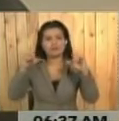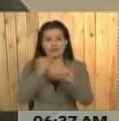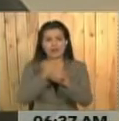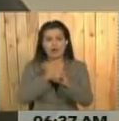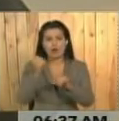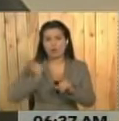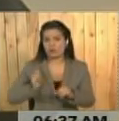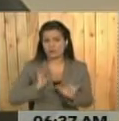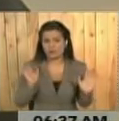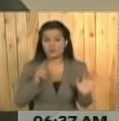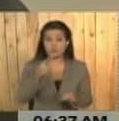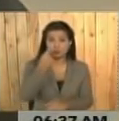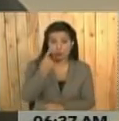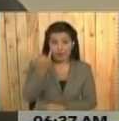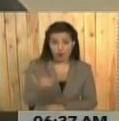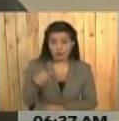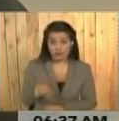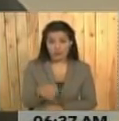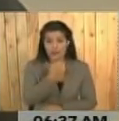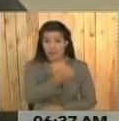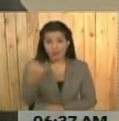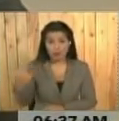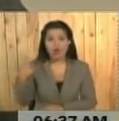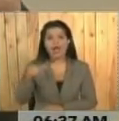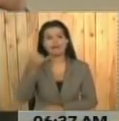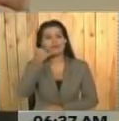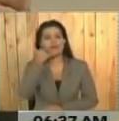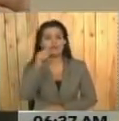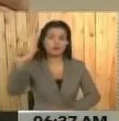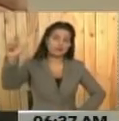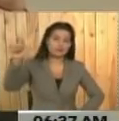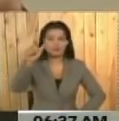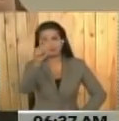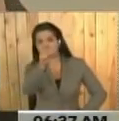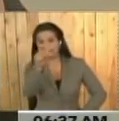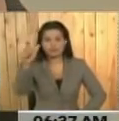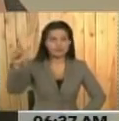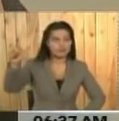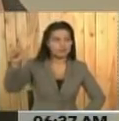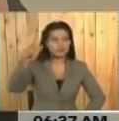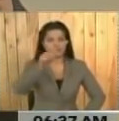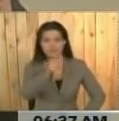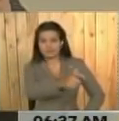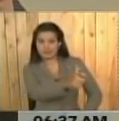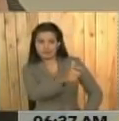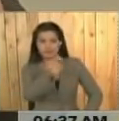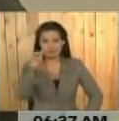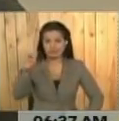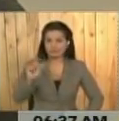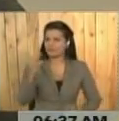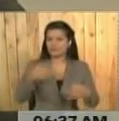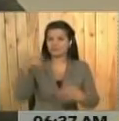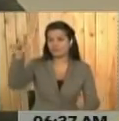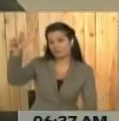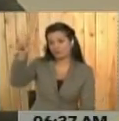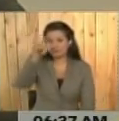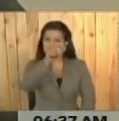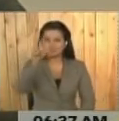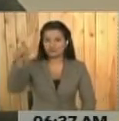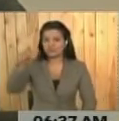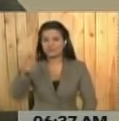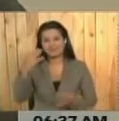Tú ves que que cada uno de ellos anda con un teléfono en la mano posando haciendo cómo se llama esto selfies selfies y Y utilizando